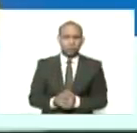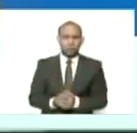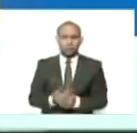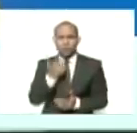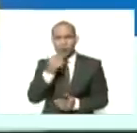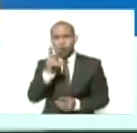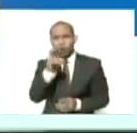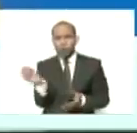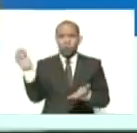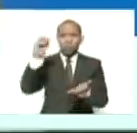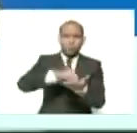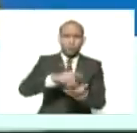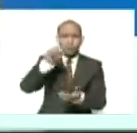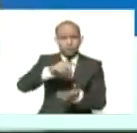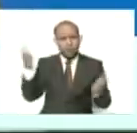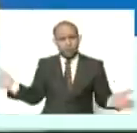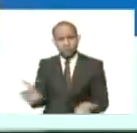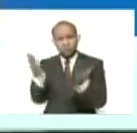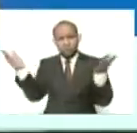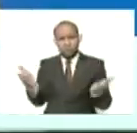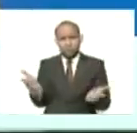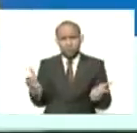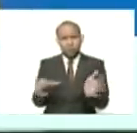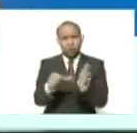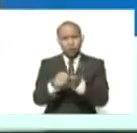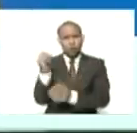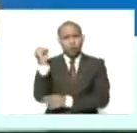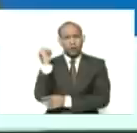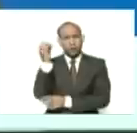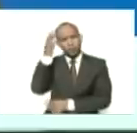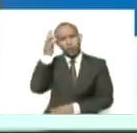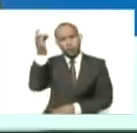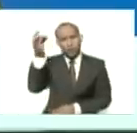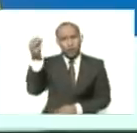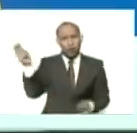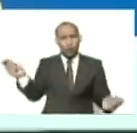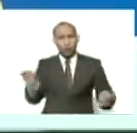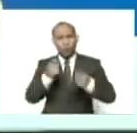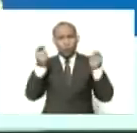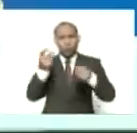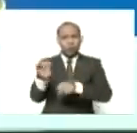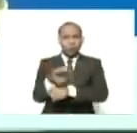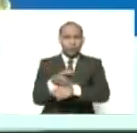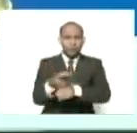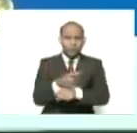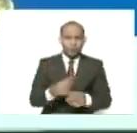cosas nuevas que debemos impulsar en el Consejo Popular de Gobierno.